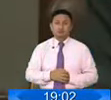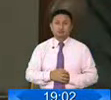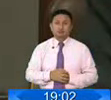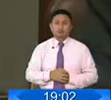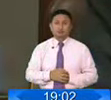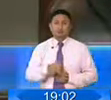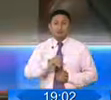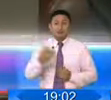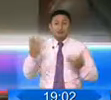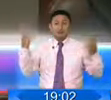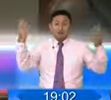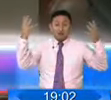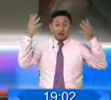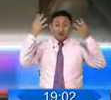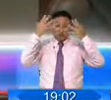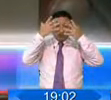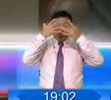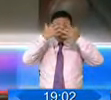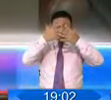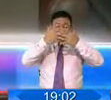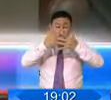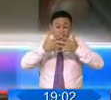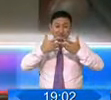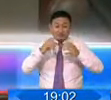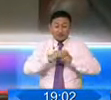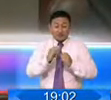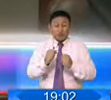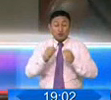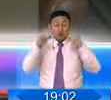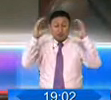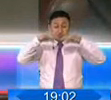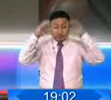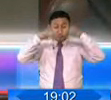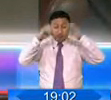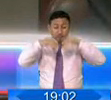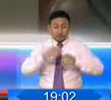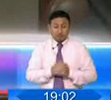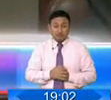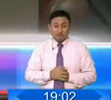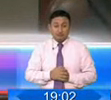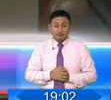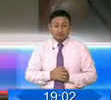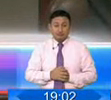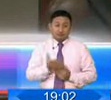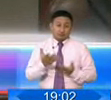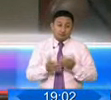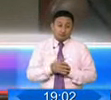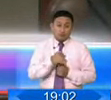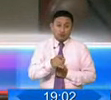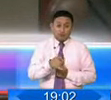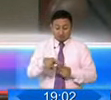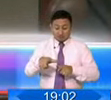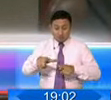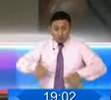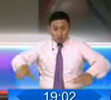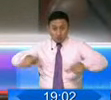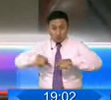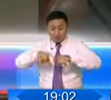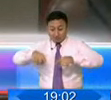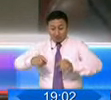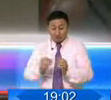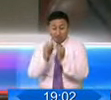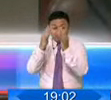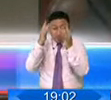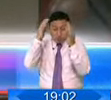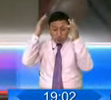con neblina, así como también había muchas precipitaciones. Entonces, hay un momento de que usted en el terreno, en la parte